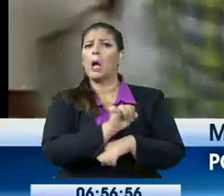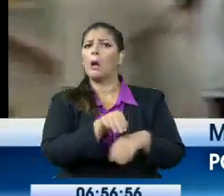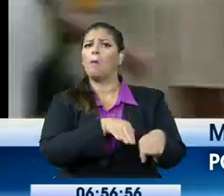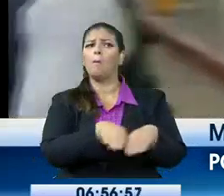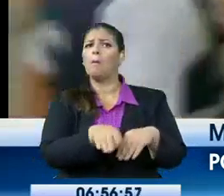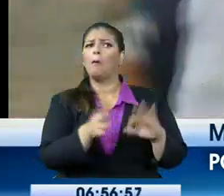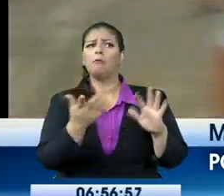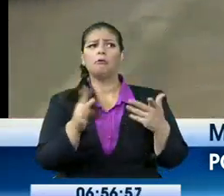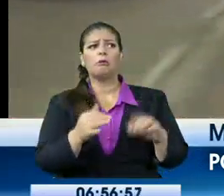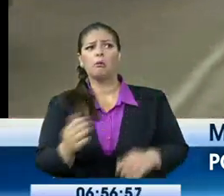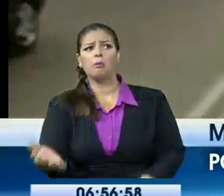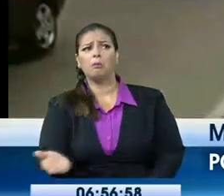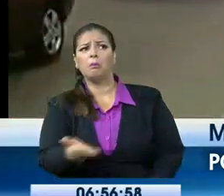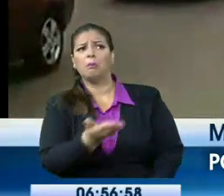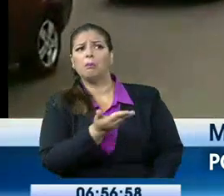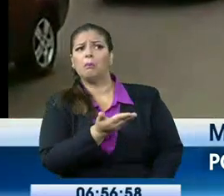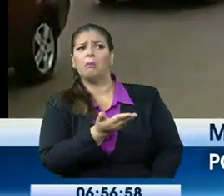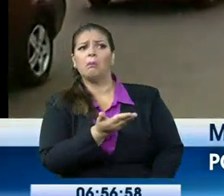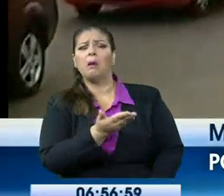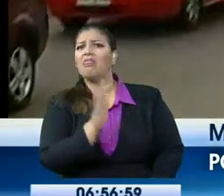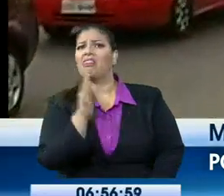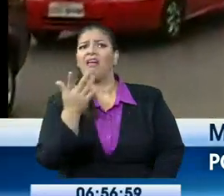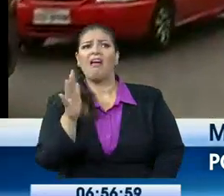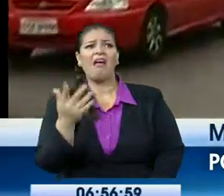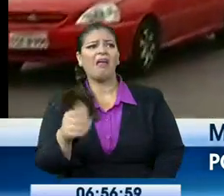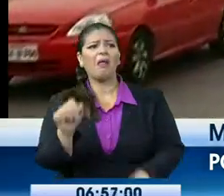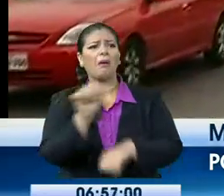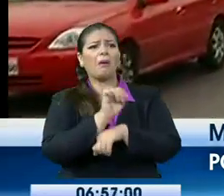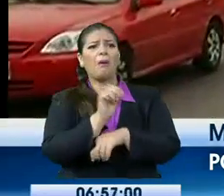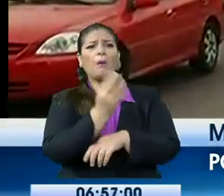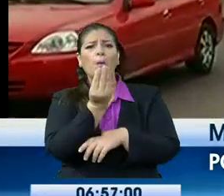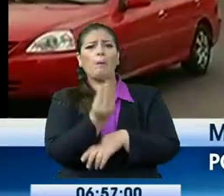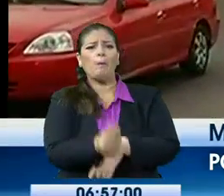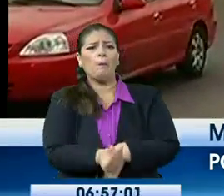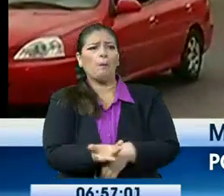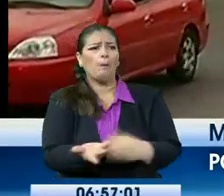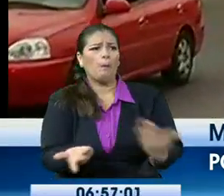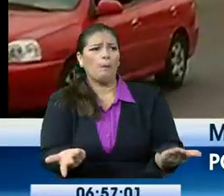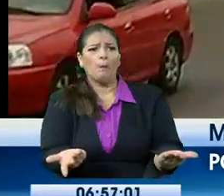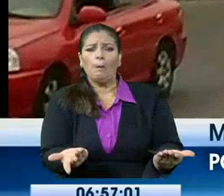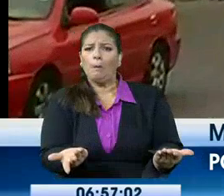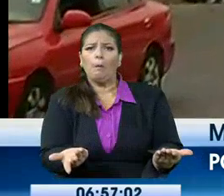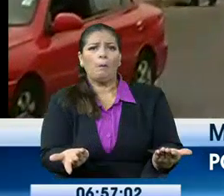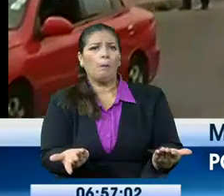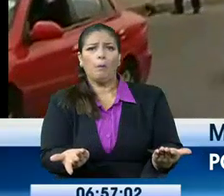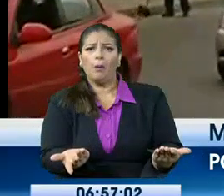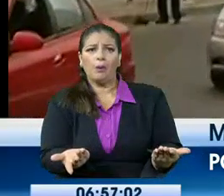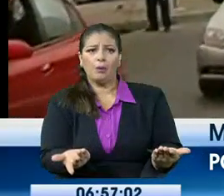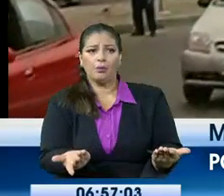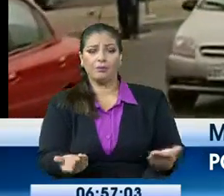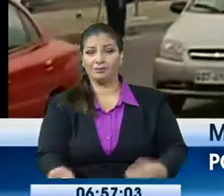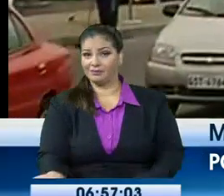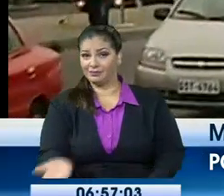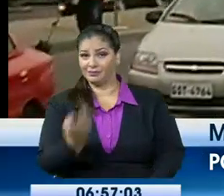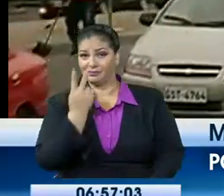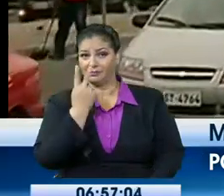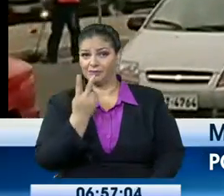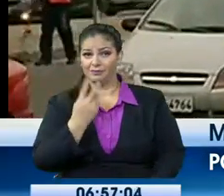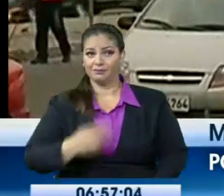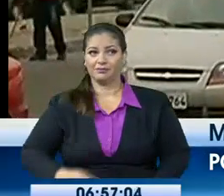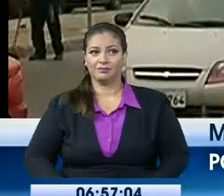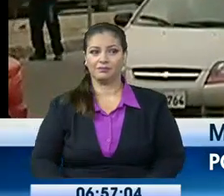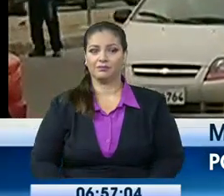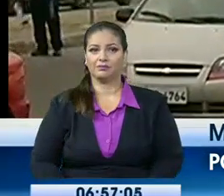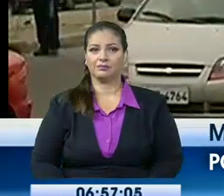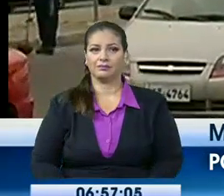retorno para allá está sin uso. No hay tránsito en esa vía porque no hay accesos. y había colas de carros.